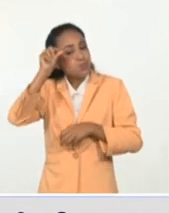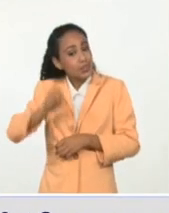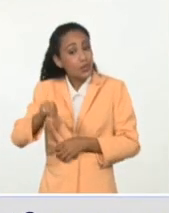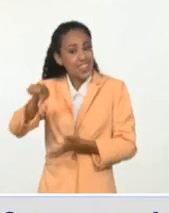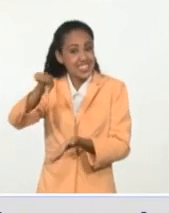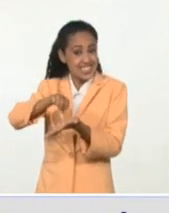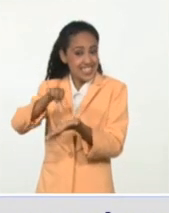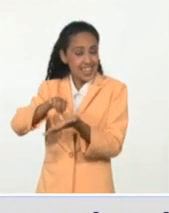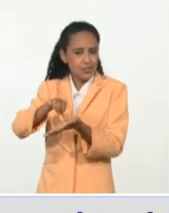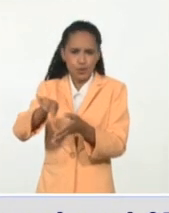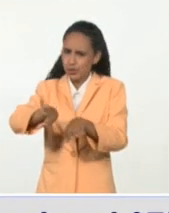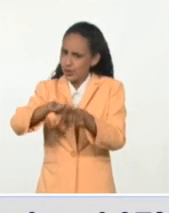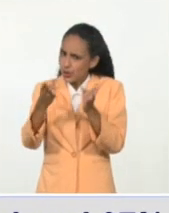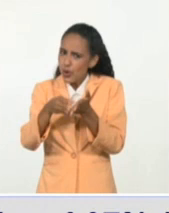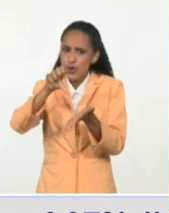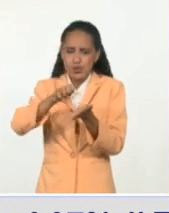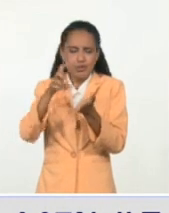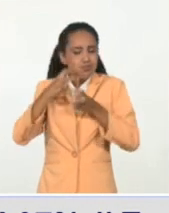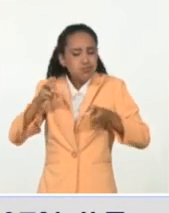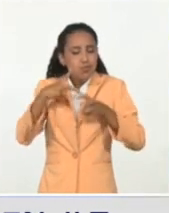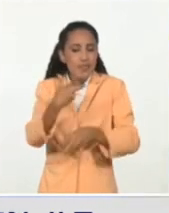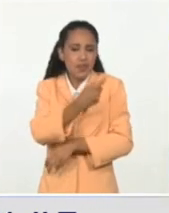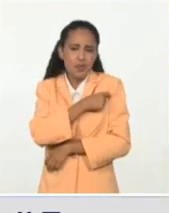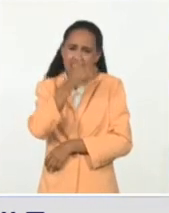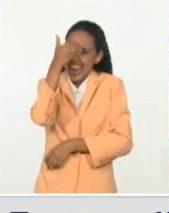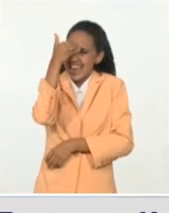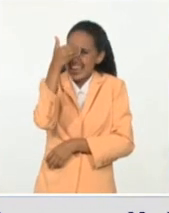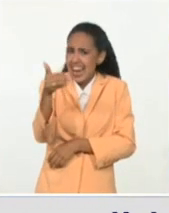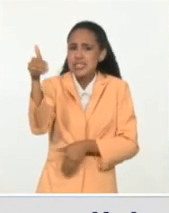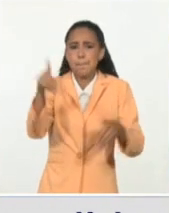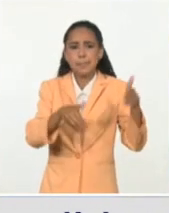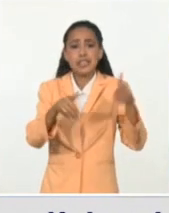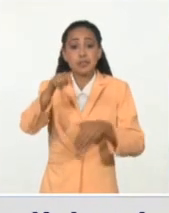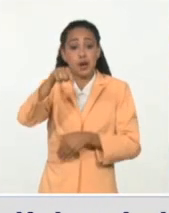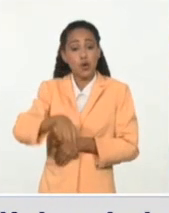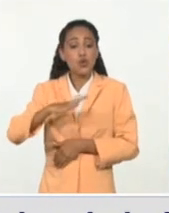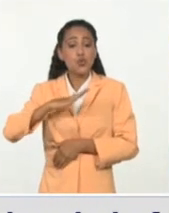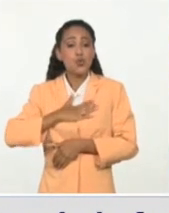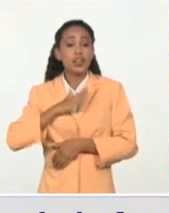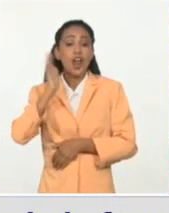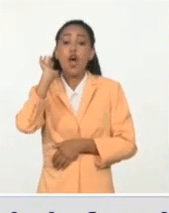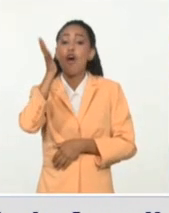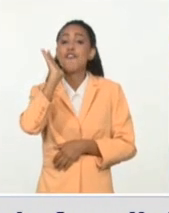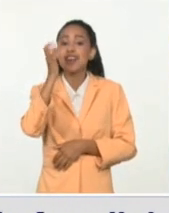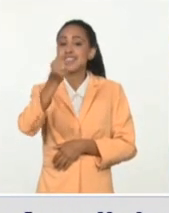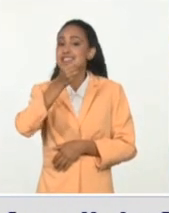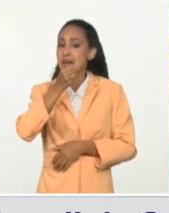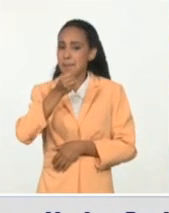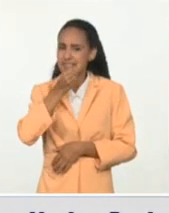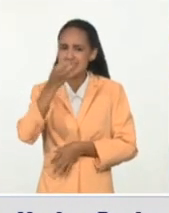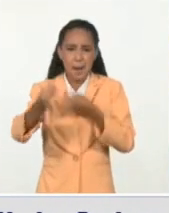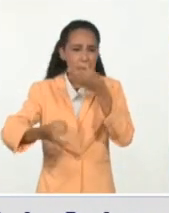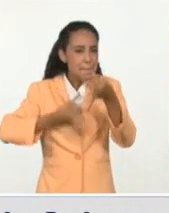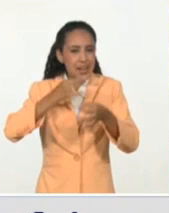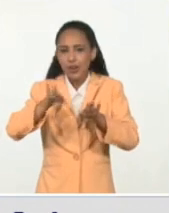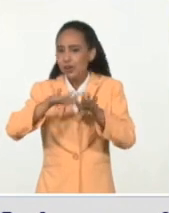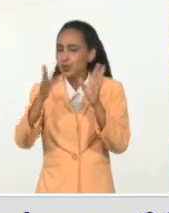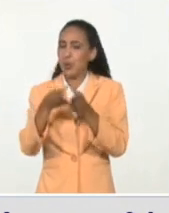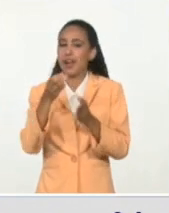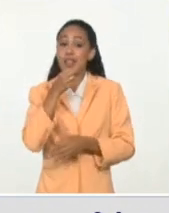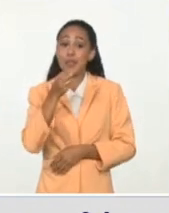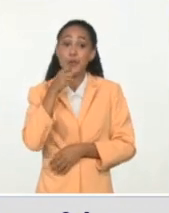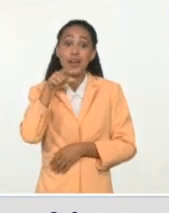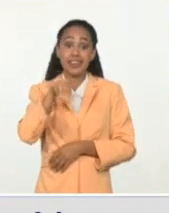de Vacunas. Las gracias por participar hoy en nuestra conferencia de prensa, por aclararnos ese largo camino también